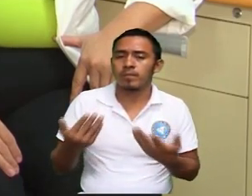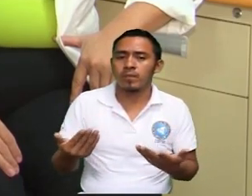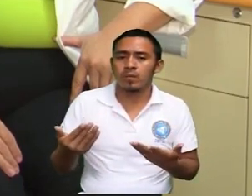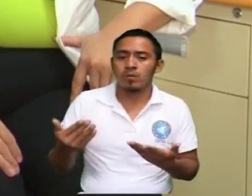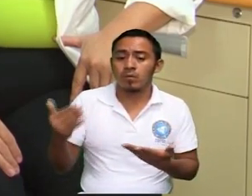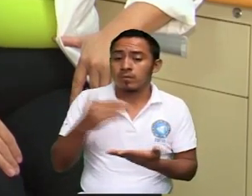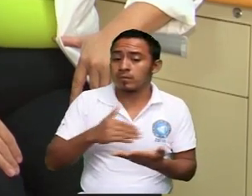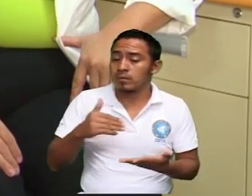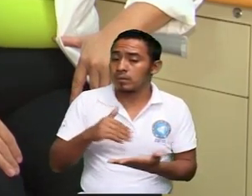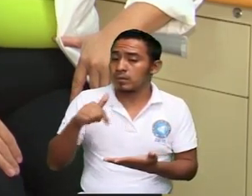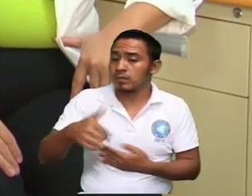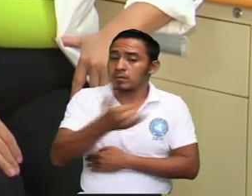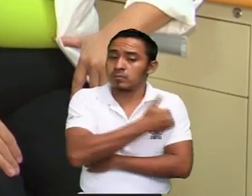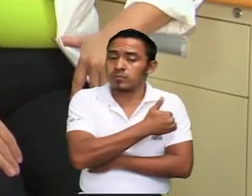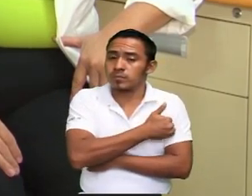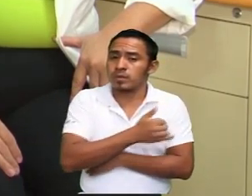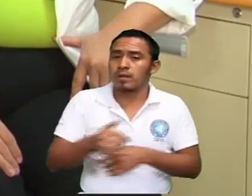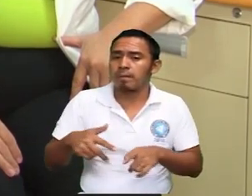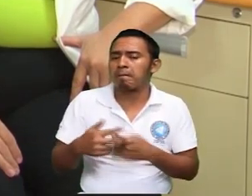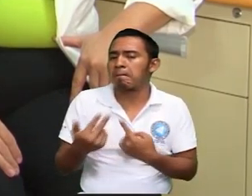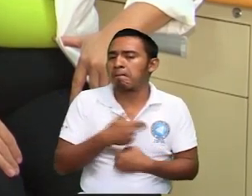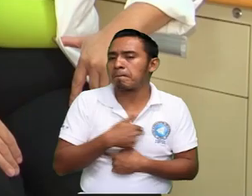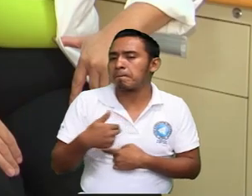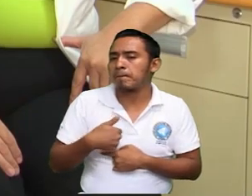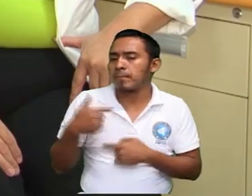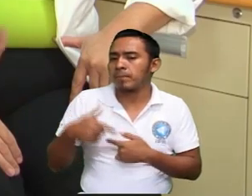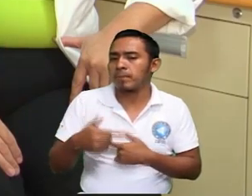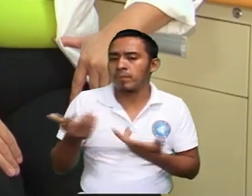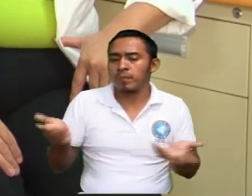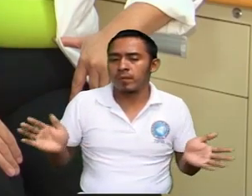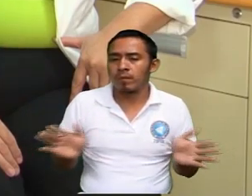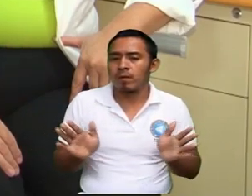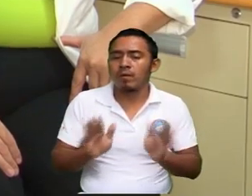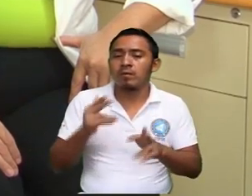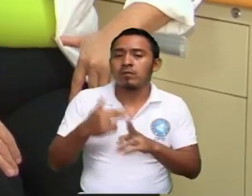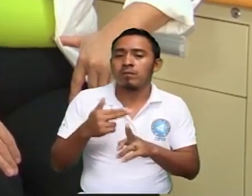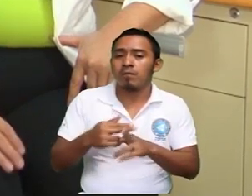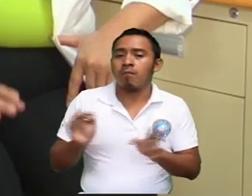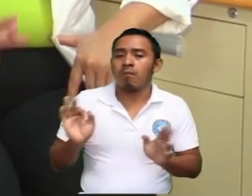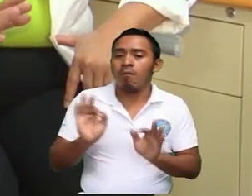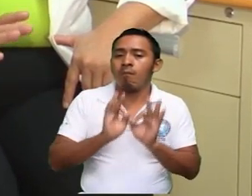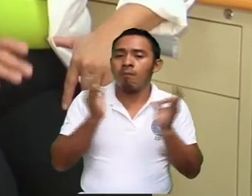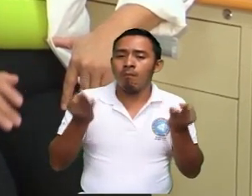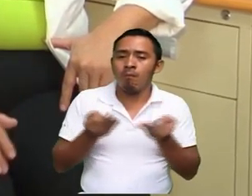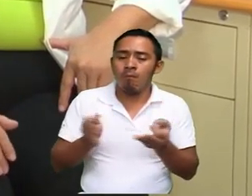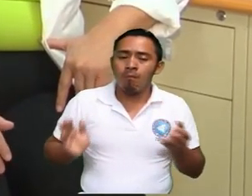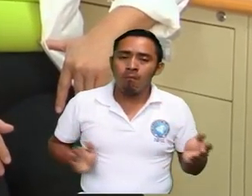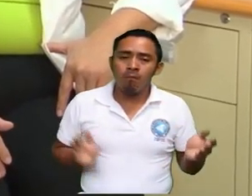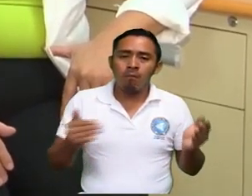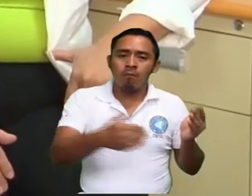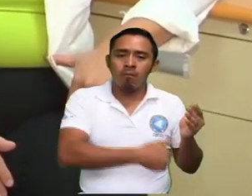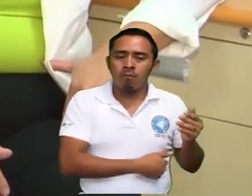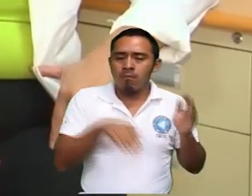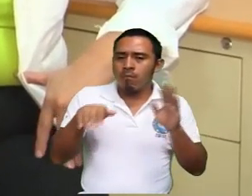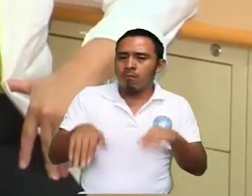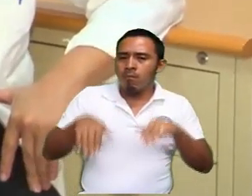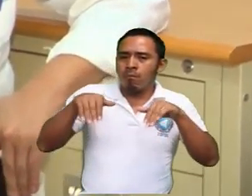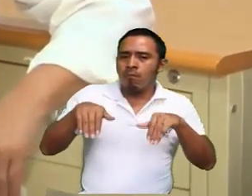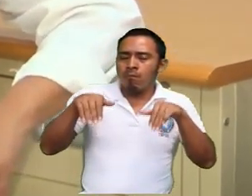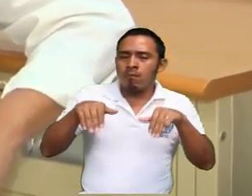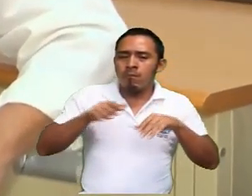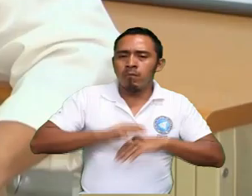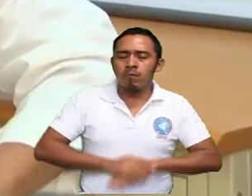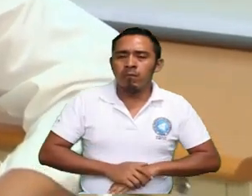salud impulsa este programa llamado Familia Canguro? Esta estrategia nosotros la venimos desarrollando